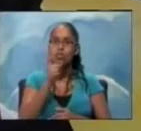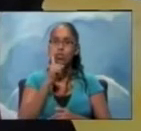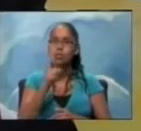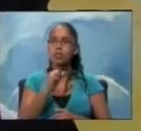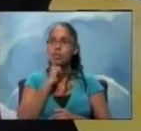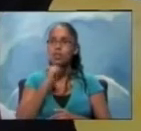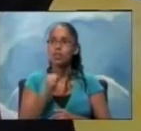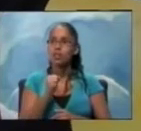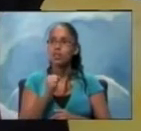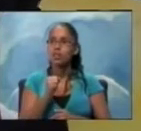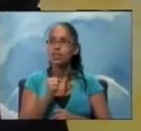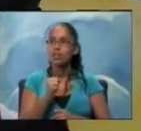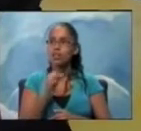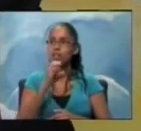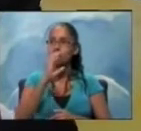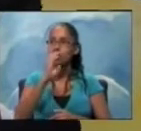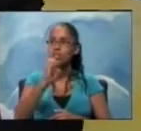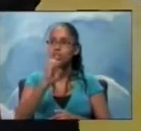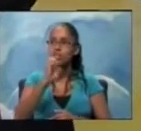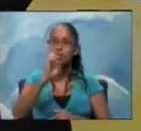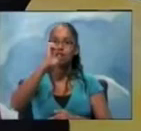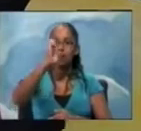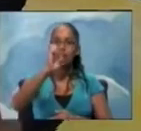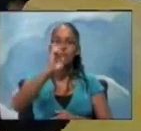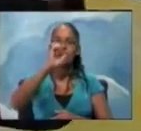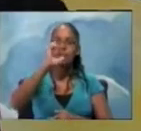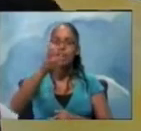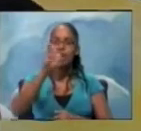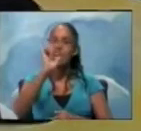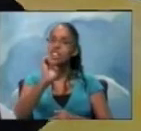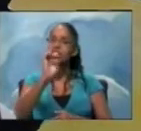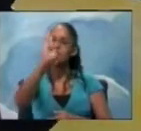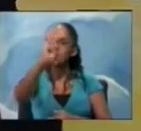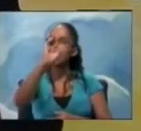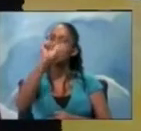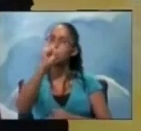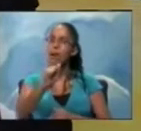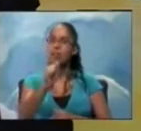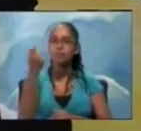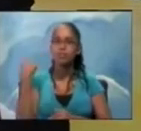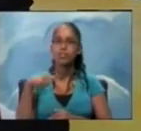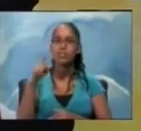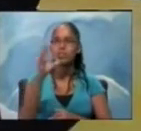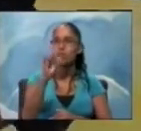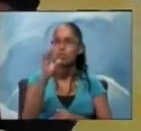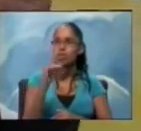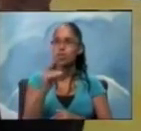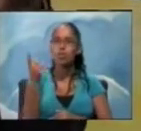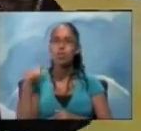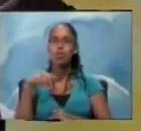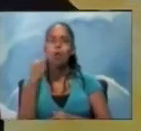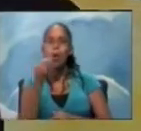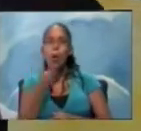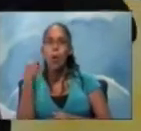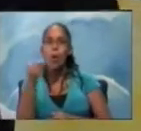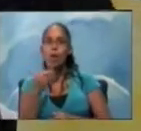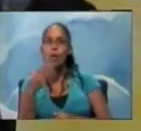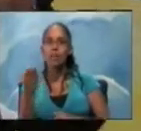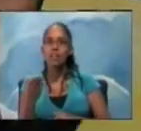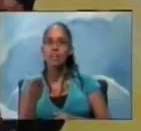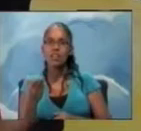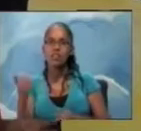como Chema. Echeva, ese era el nombre. Tenía unos muchachos que él se